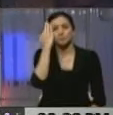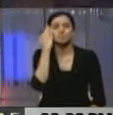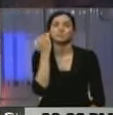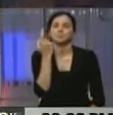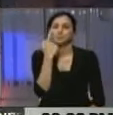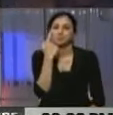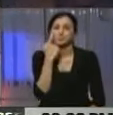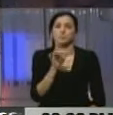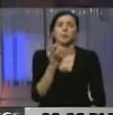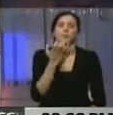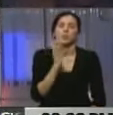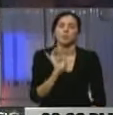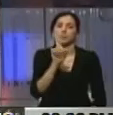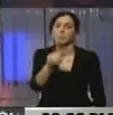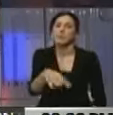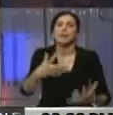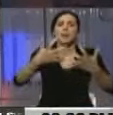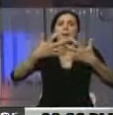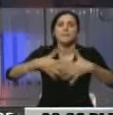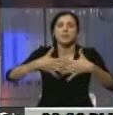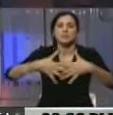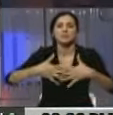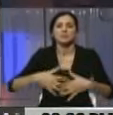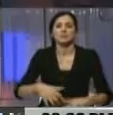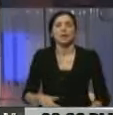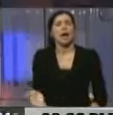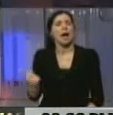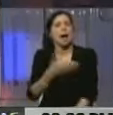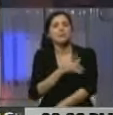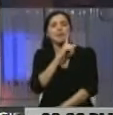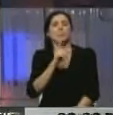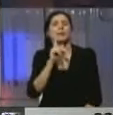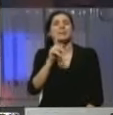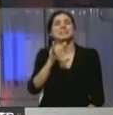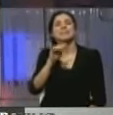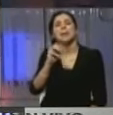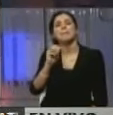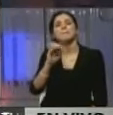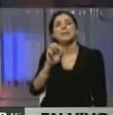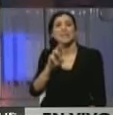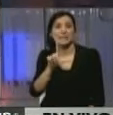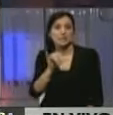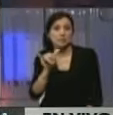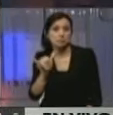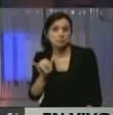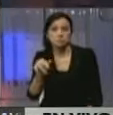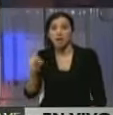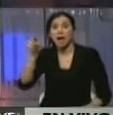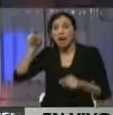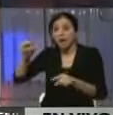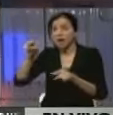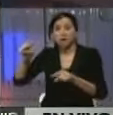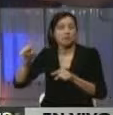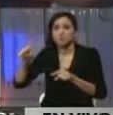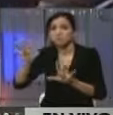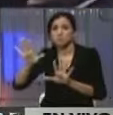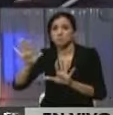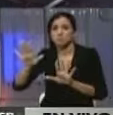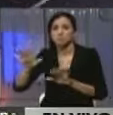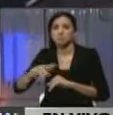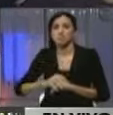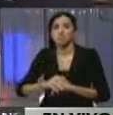Fíjense ustedes el ejemplo también de la empresa antes llamada Kimberly, abandonada ilegal e